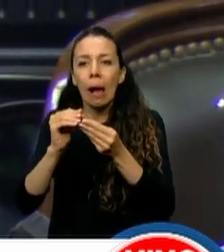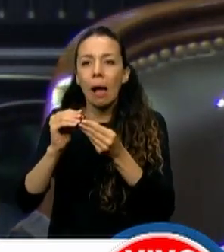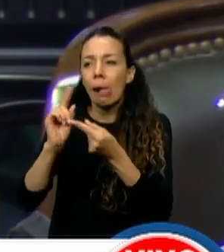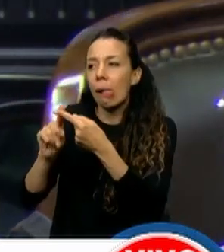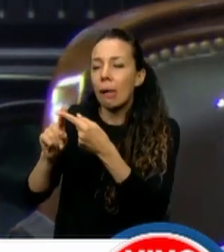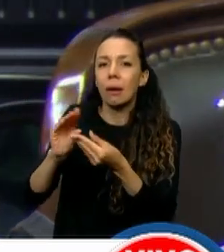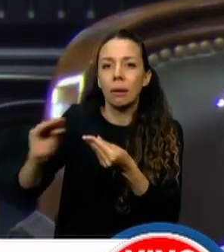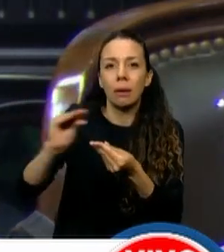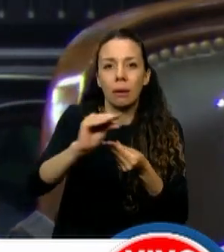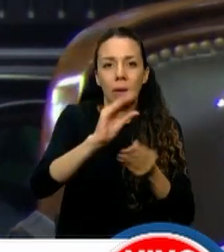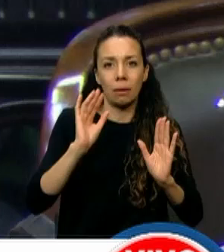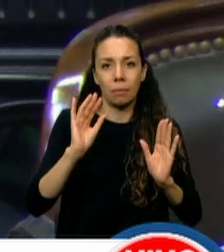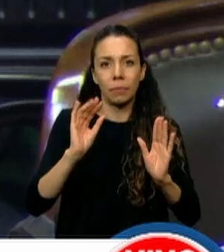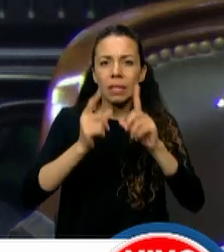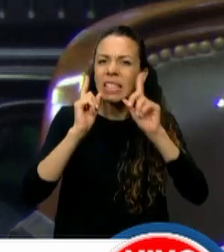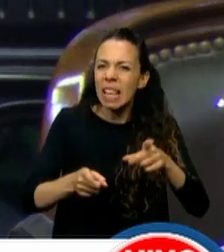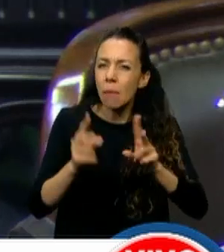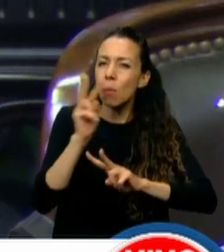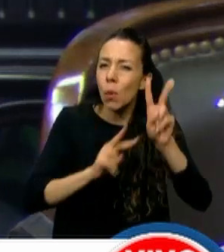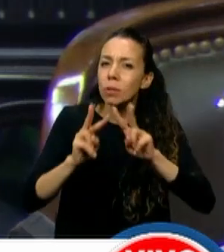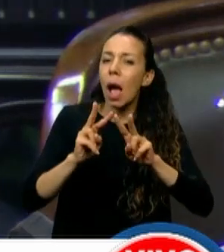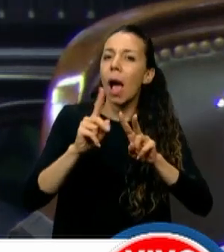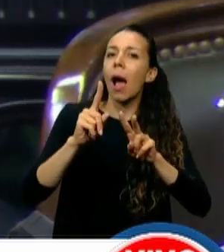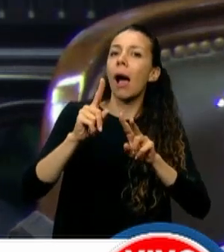ajuste comprometido con el Fondo Monetario.